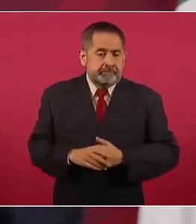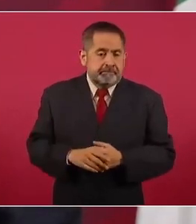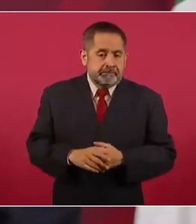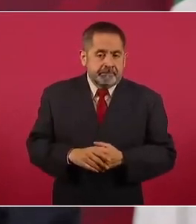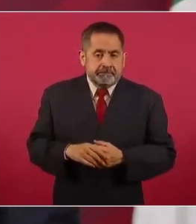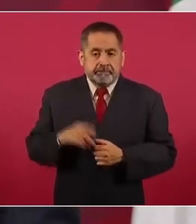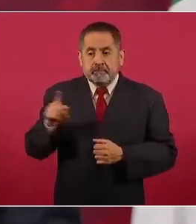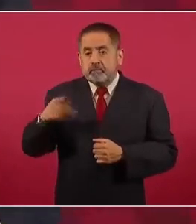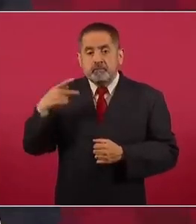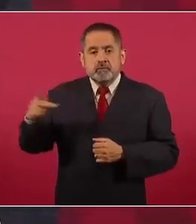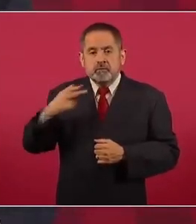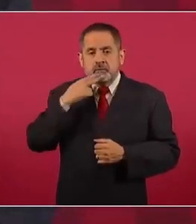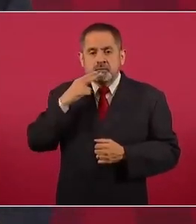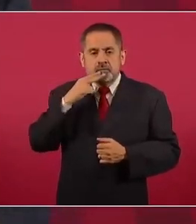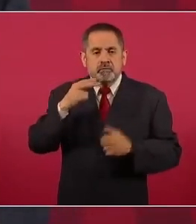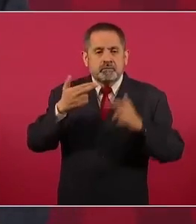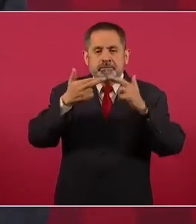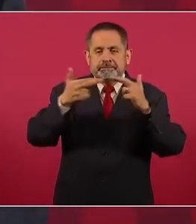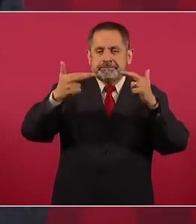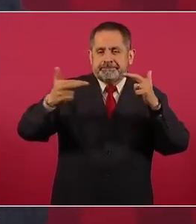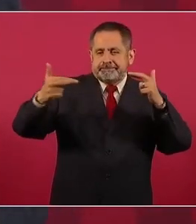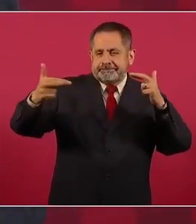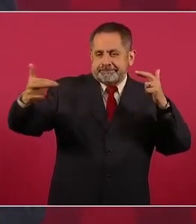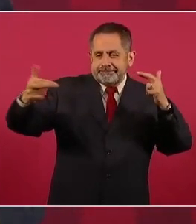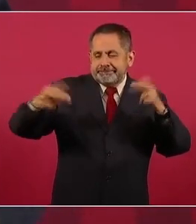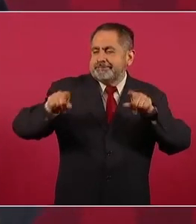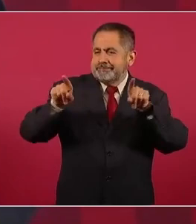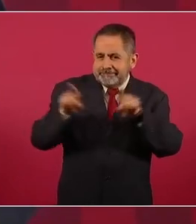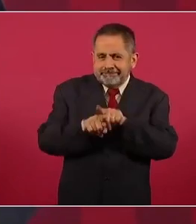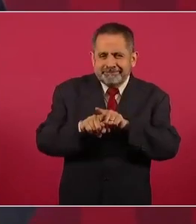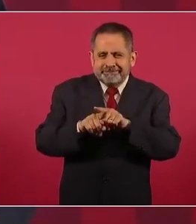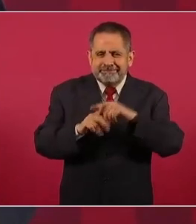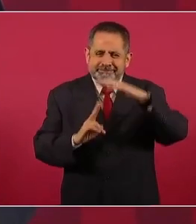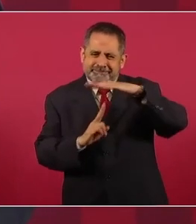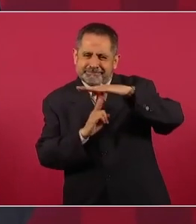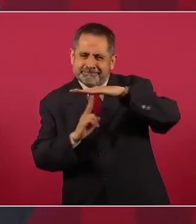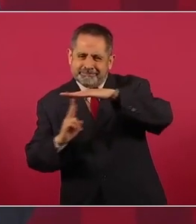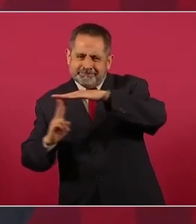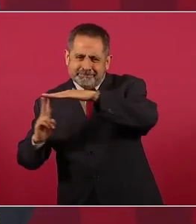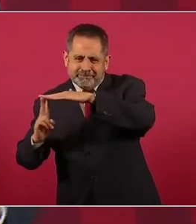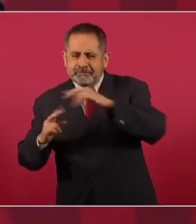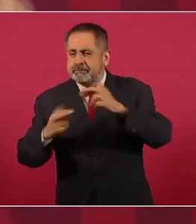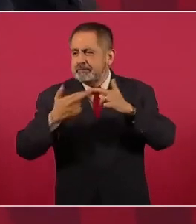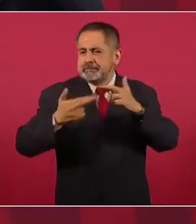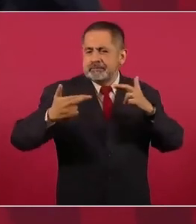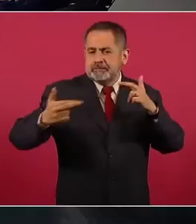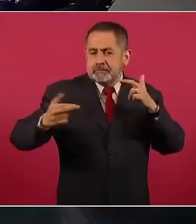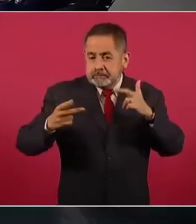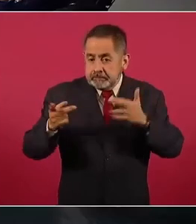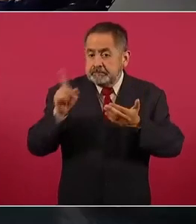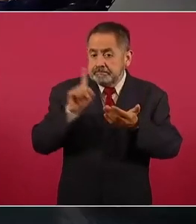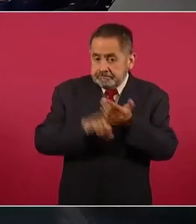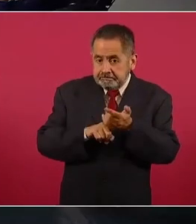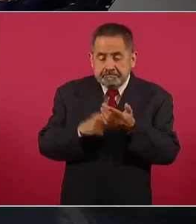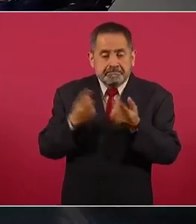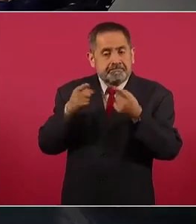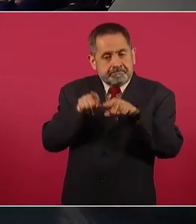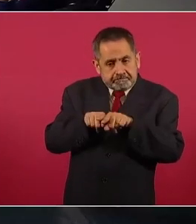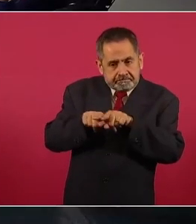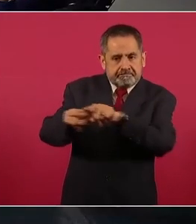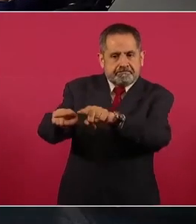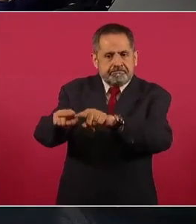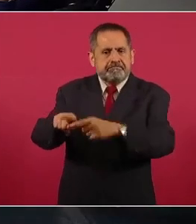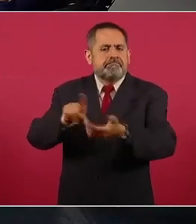porque vamos a utilizar sus líneas, sus torres, para el internet y